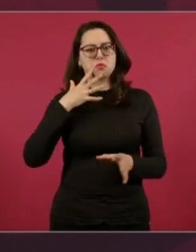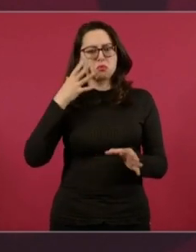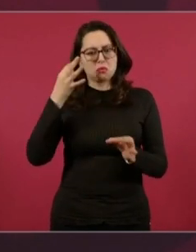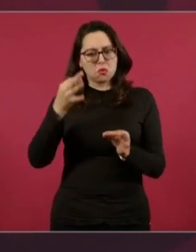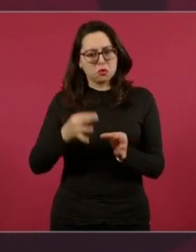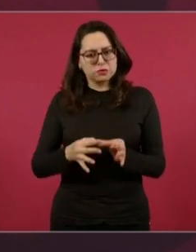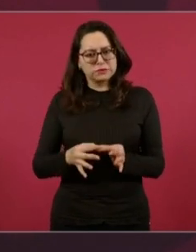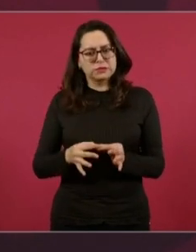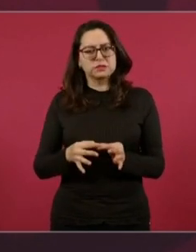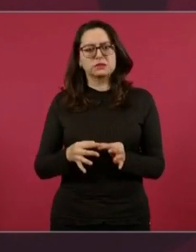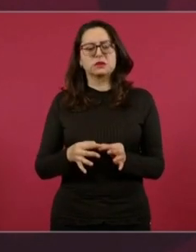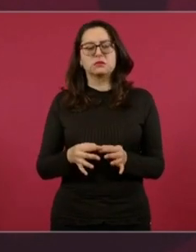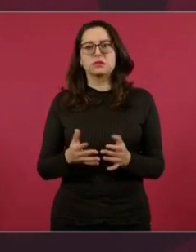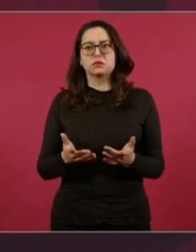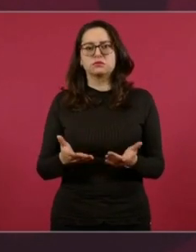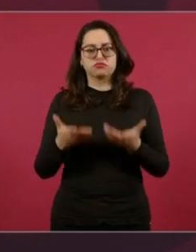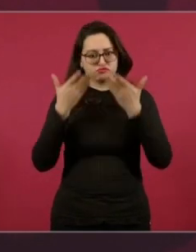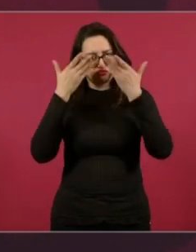progresista,